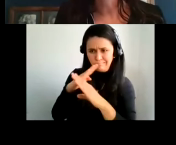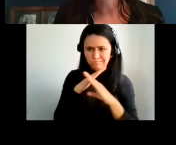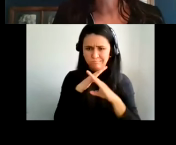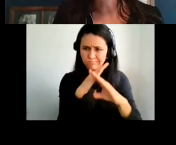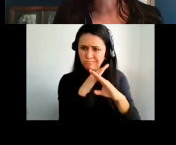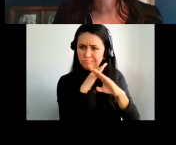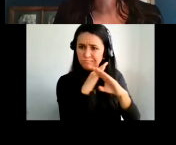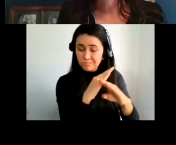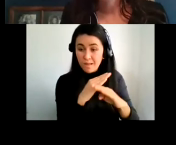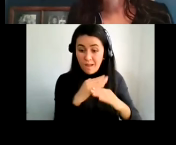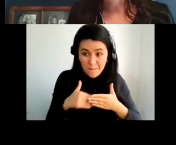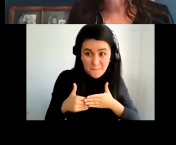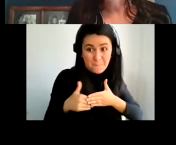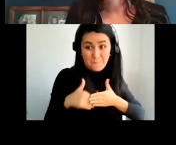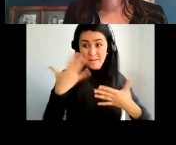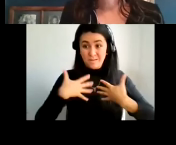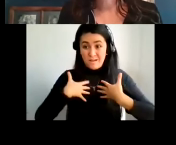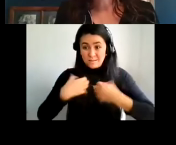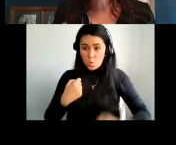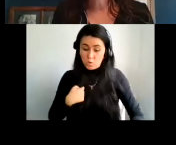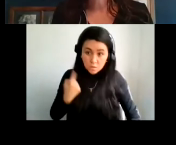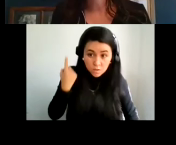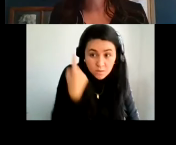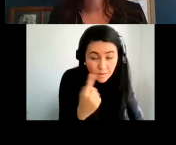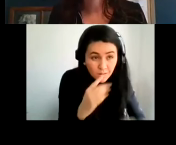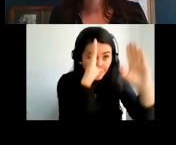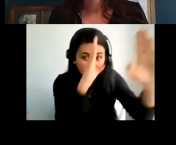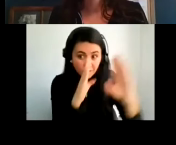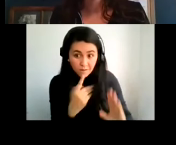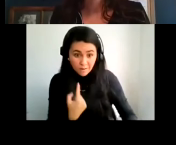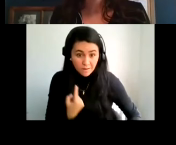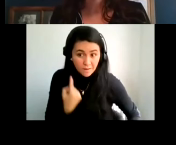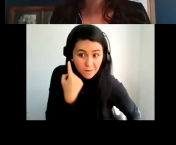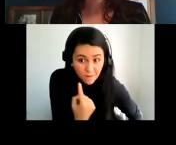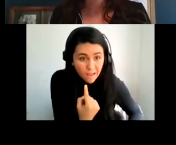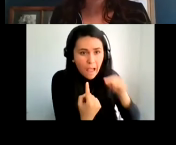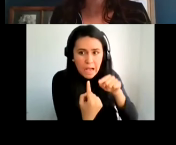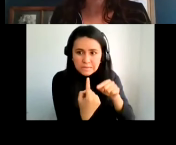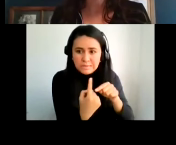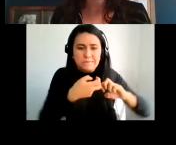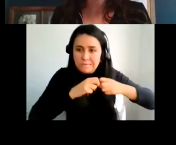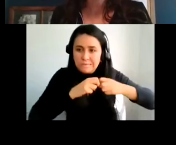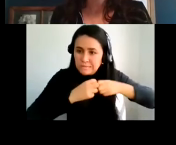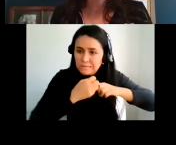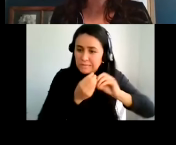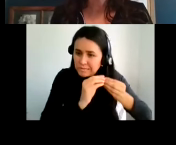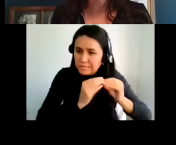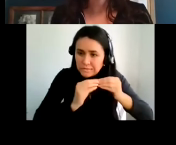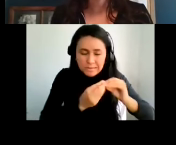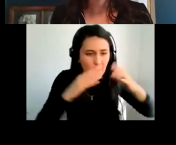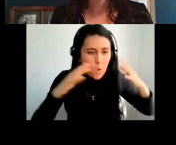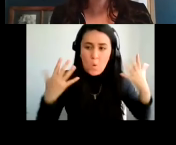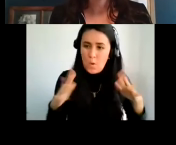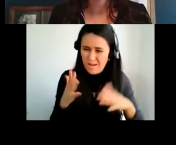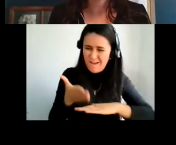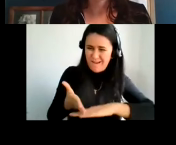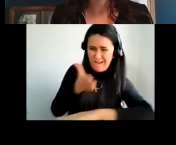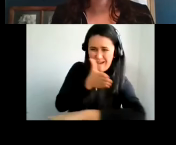nivel de atención. Las razones son múltiples también. Son muchas de las barreras de acceso que ya yo explicaba